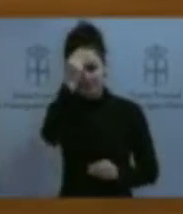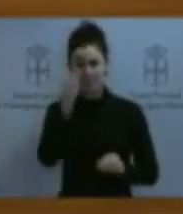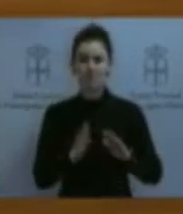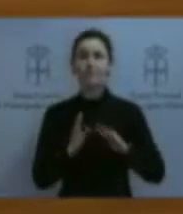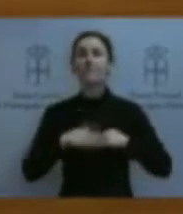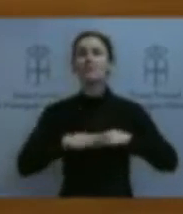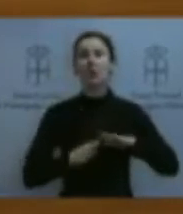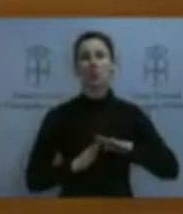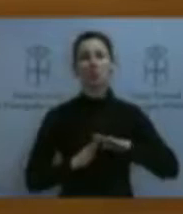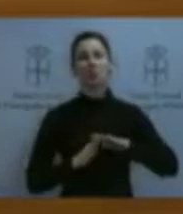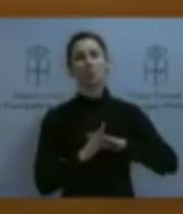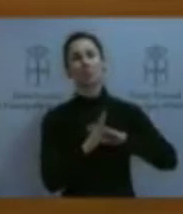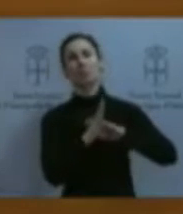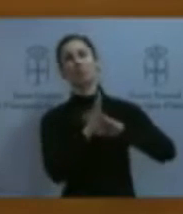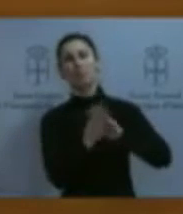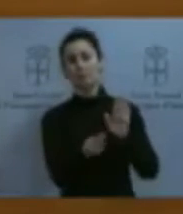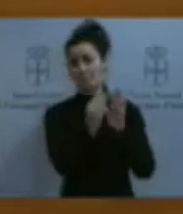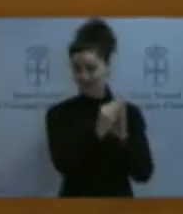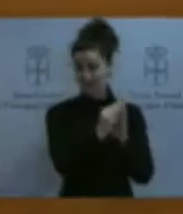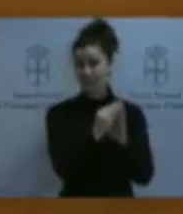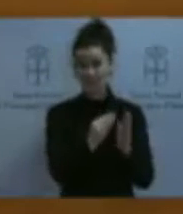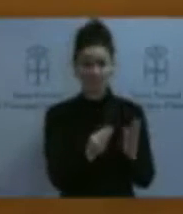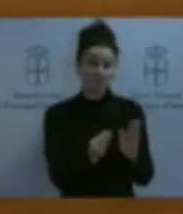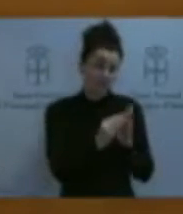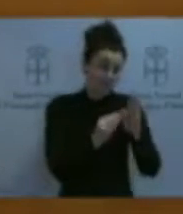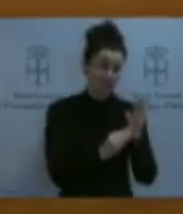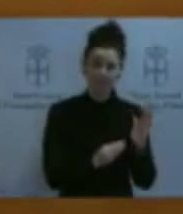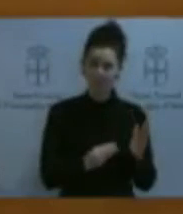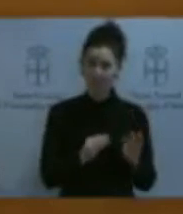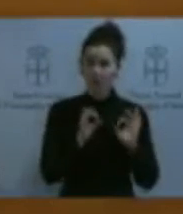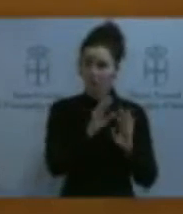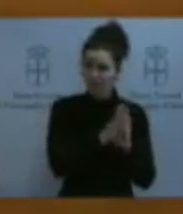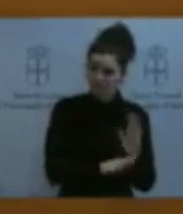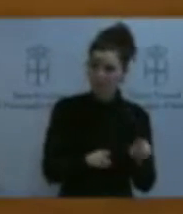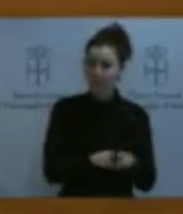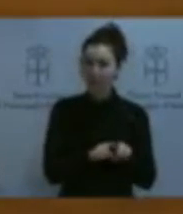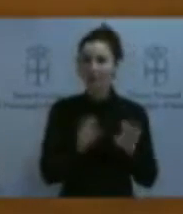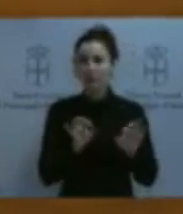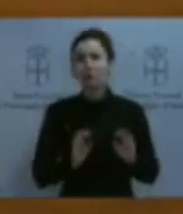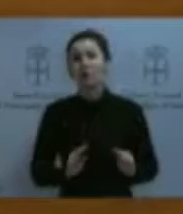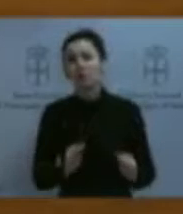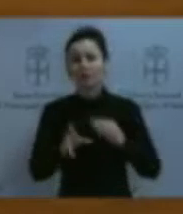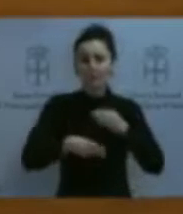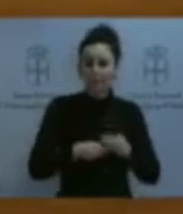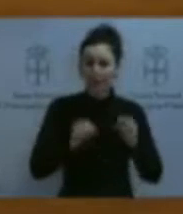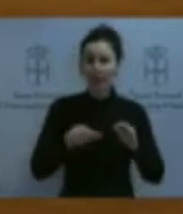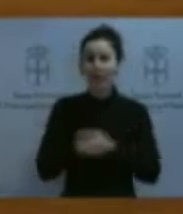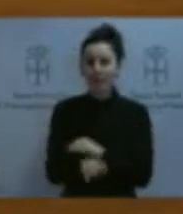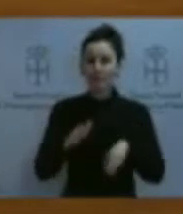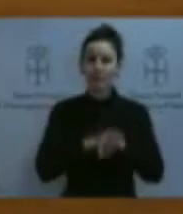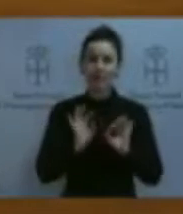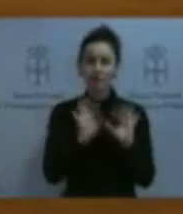propuestas como información sobre el voto rogado, propuestas que nosotros planteábamos como enmiendas, el acceso a la teleinformación en materias como el aprendizaje de la lengua